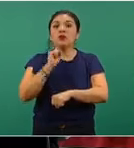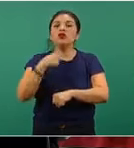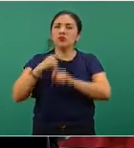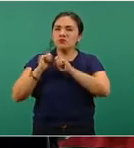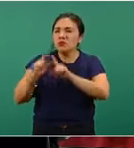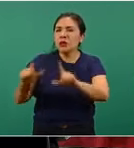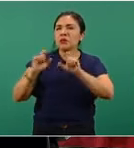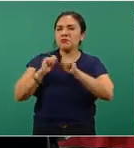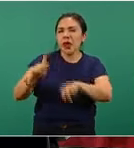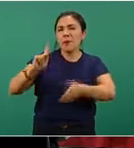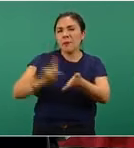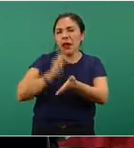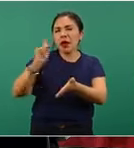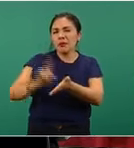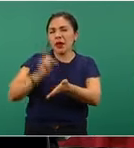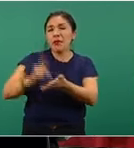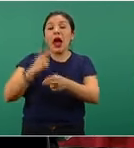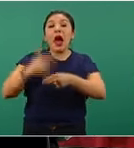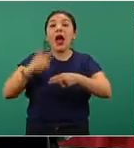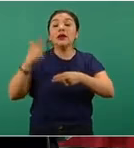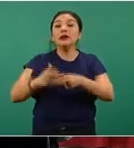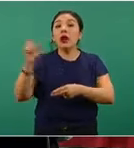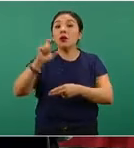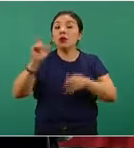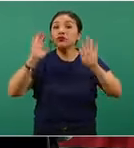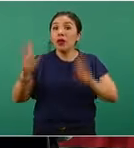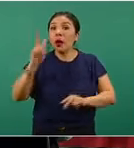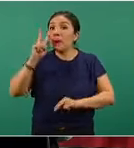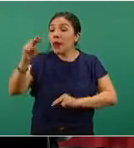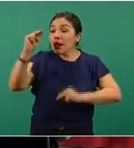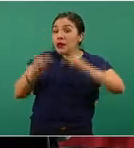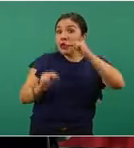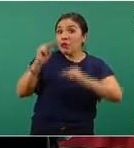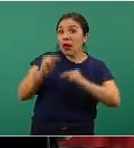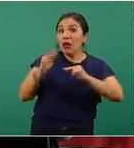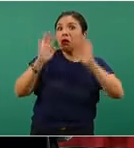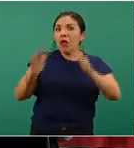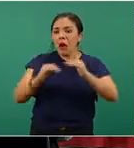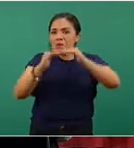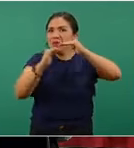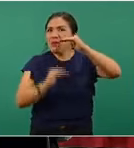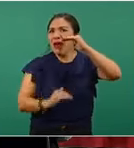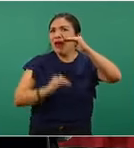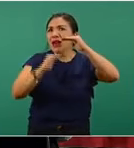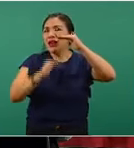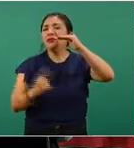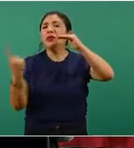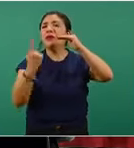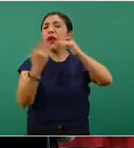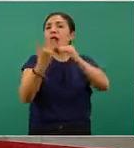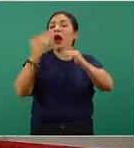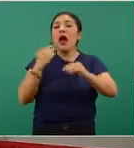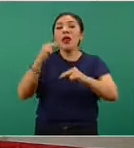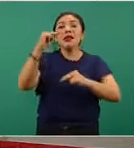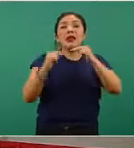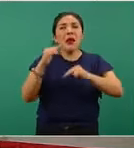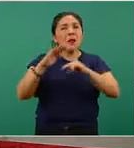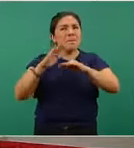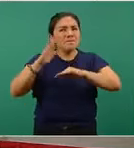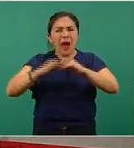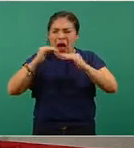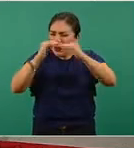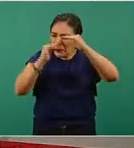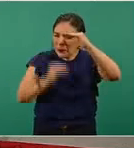presentando consistentemente hasta tener un nivel ya por debajo de lo que en su momento fue el nivel más bajo